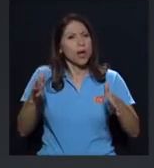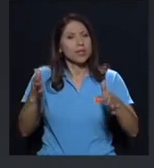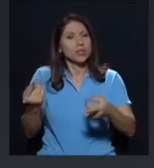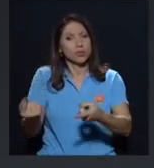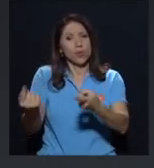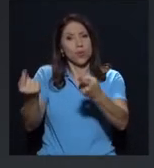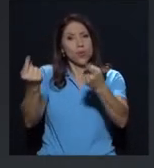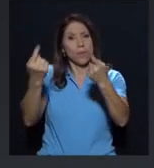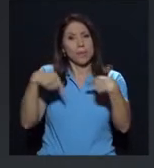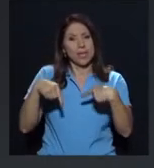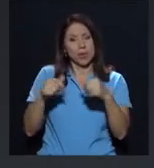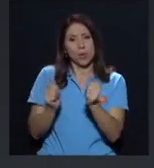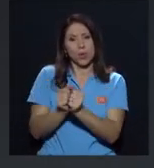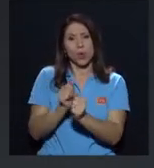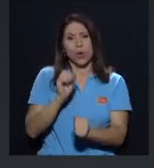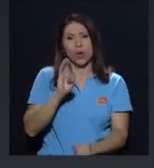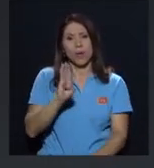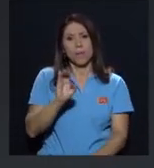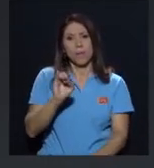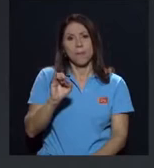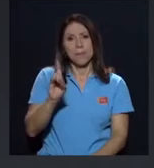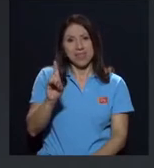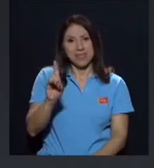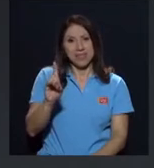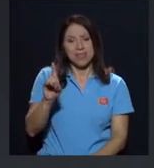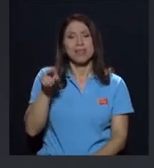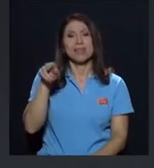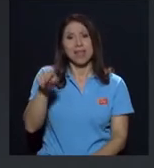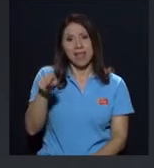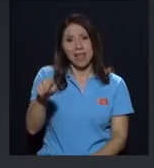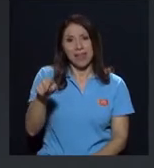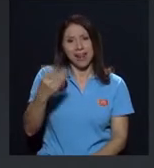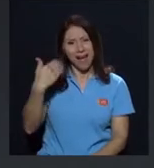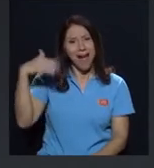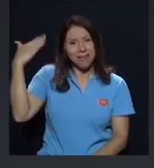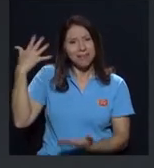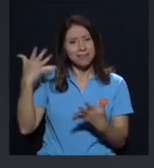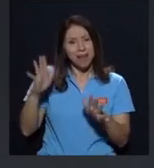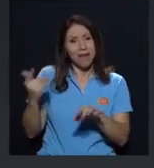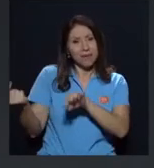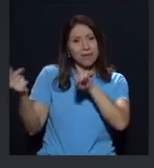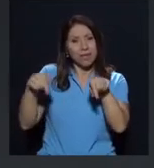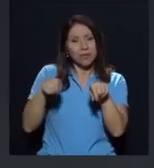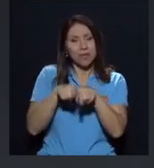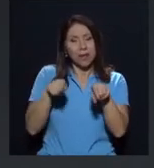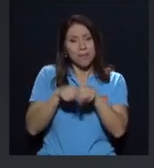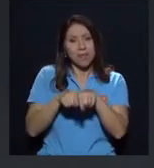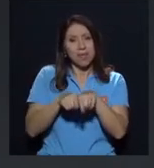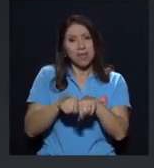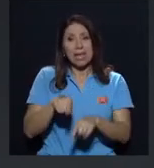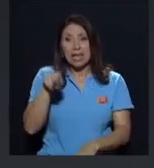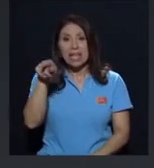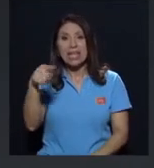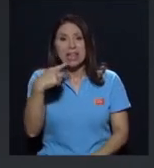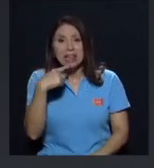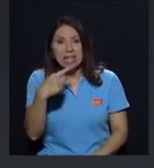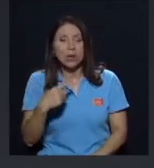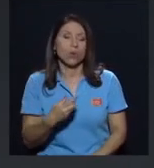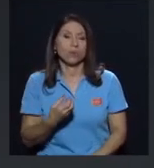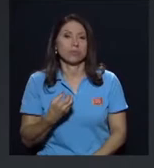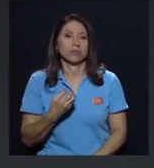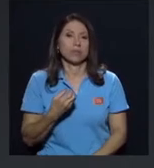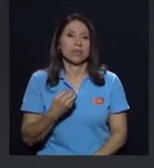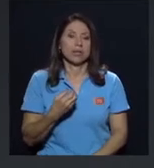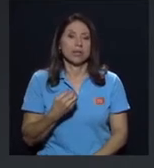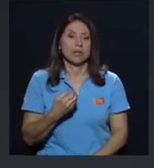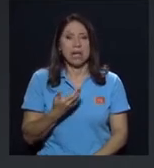vídeo que había venido antes y que hablaba de que si el país y esto